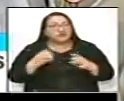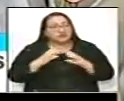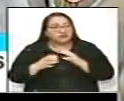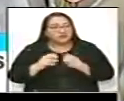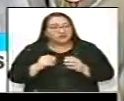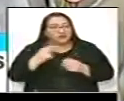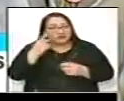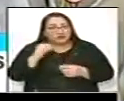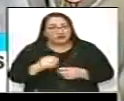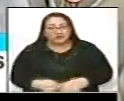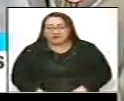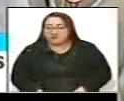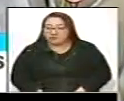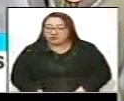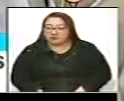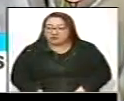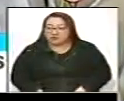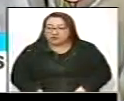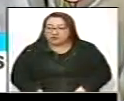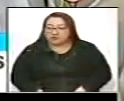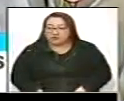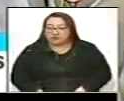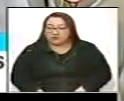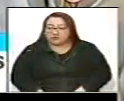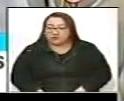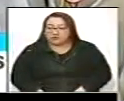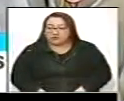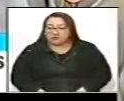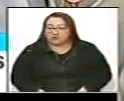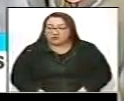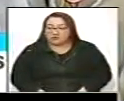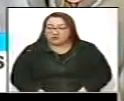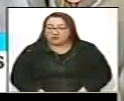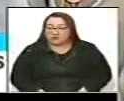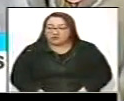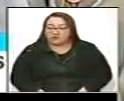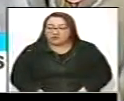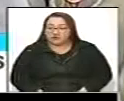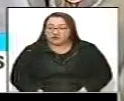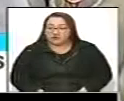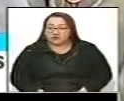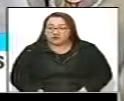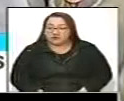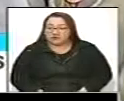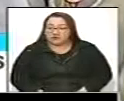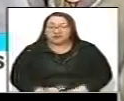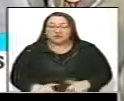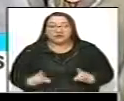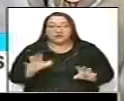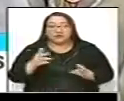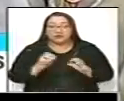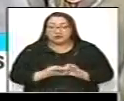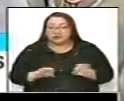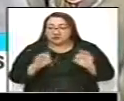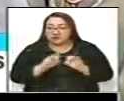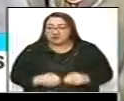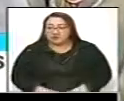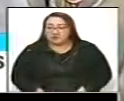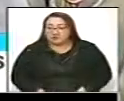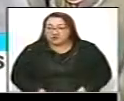de autocrítica y con capacidad de imaginación. Pero me parecía también importante